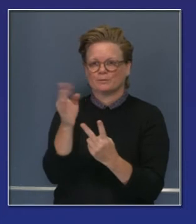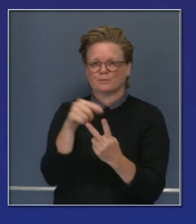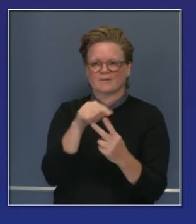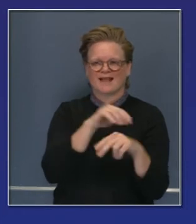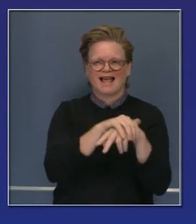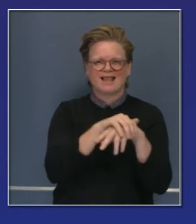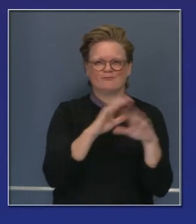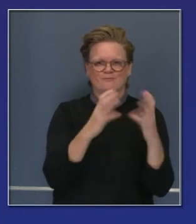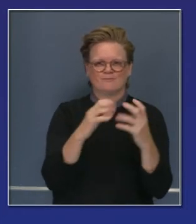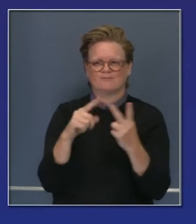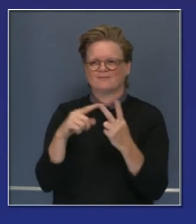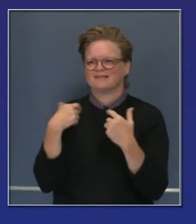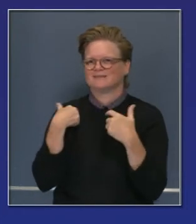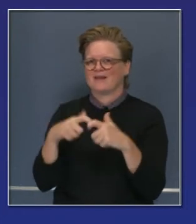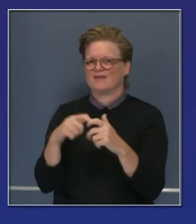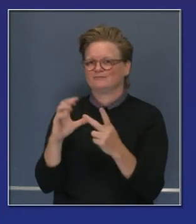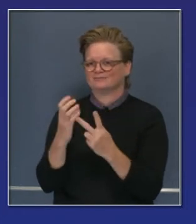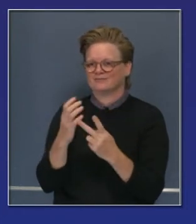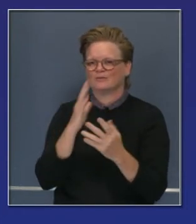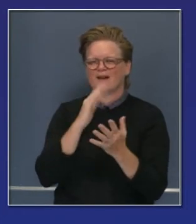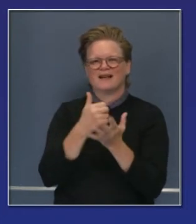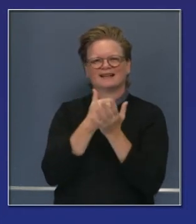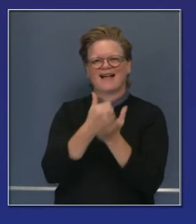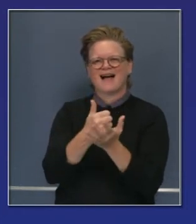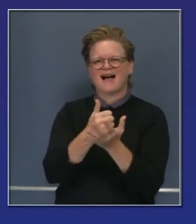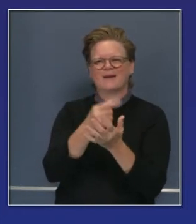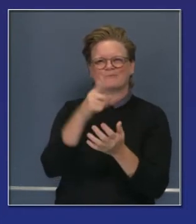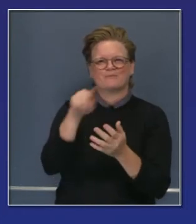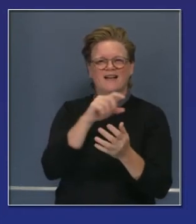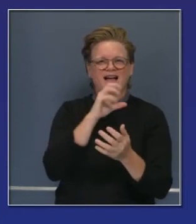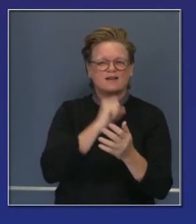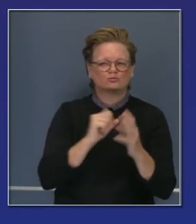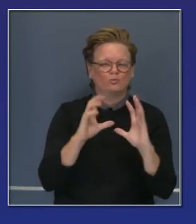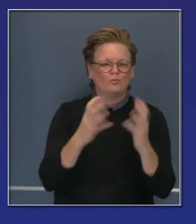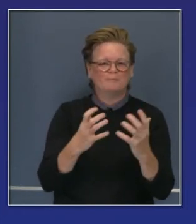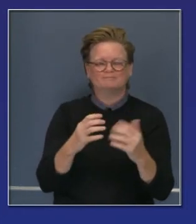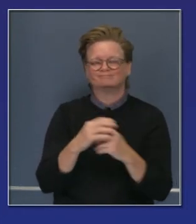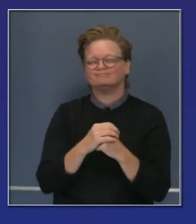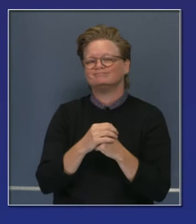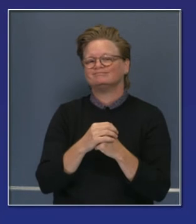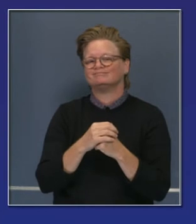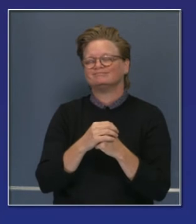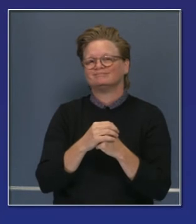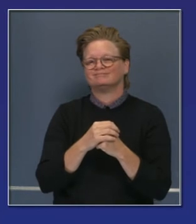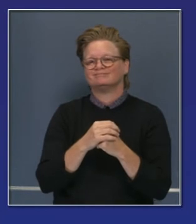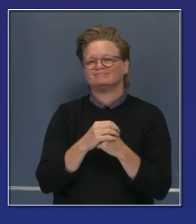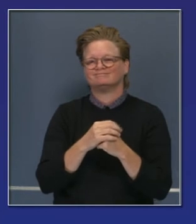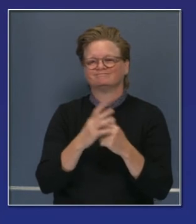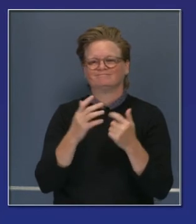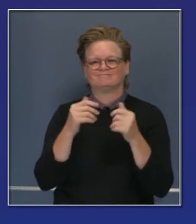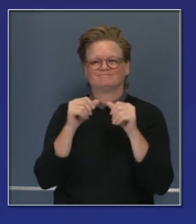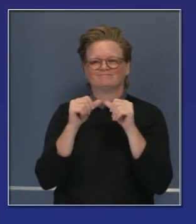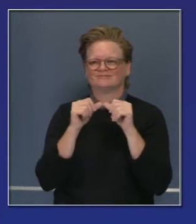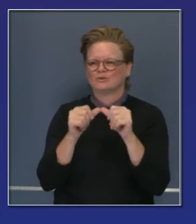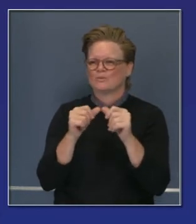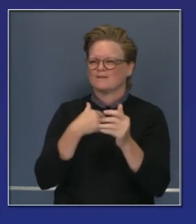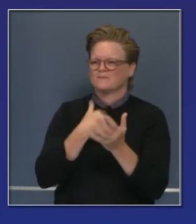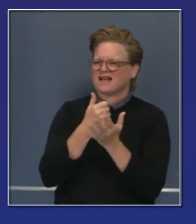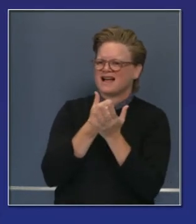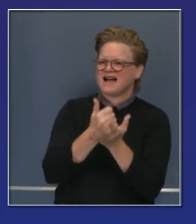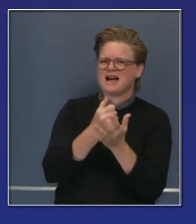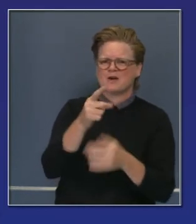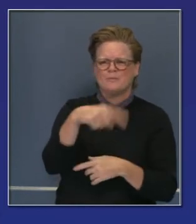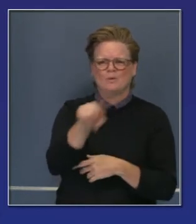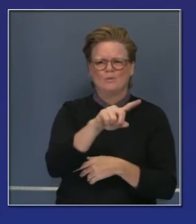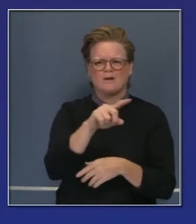esta presentación una demográfica de edad que seguimos vigilando y